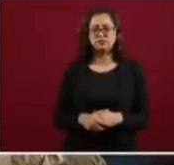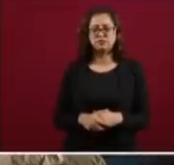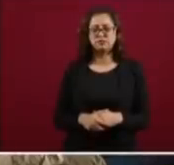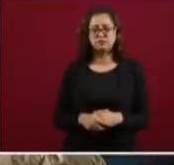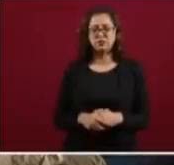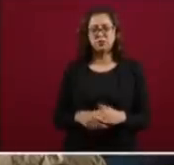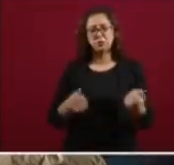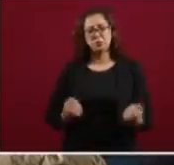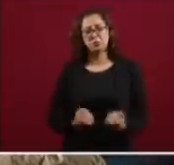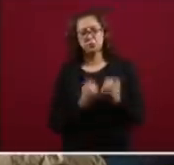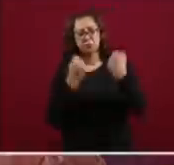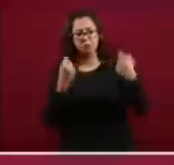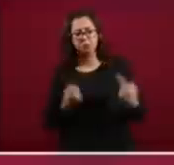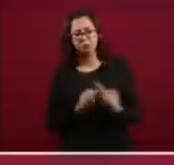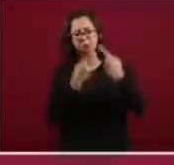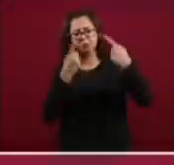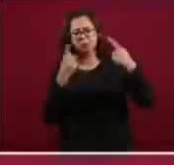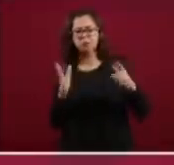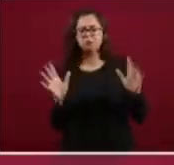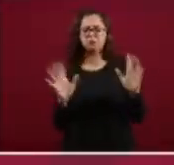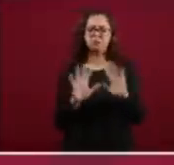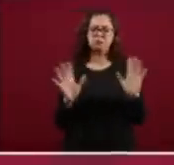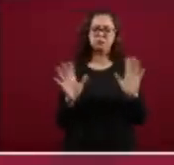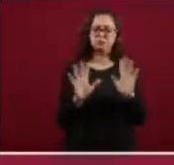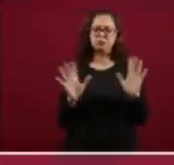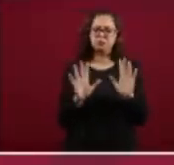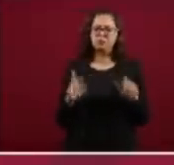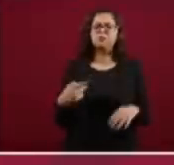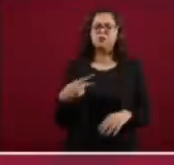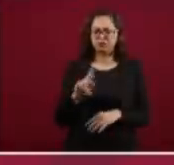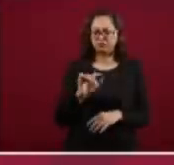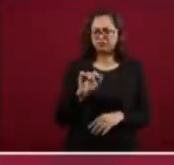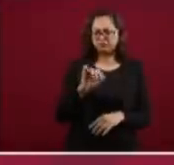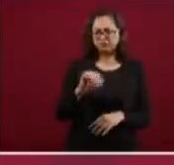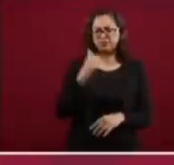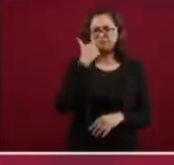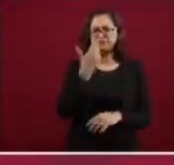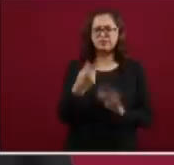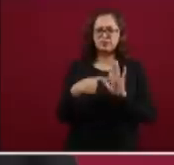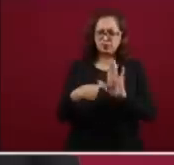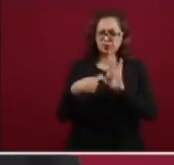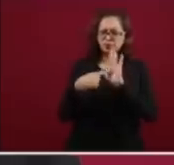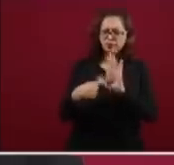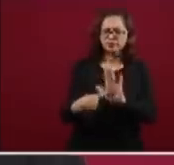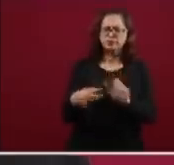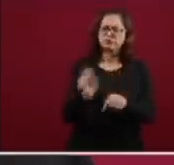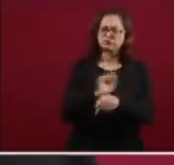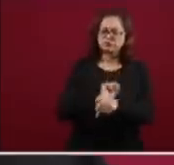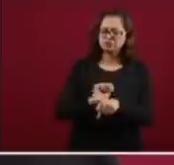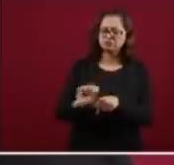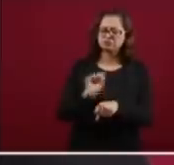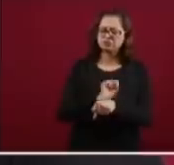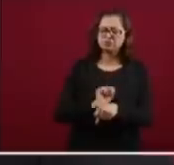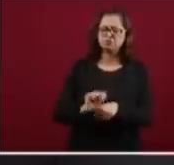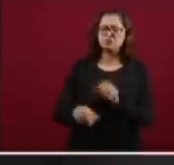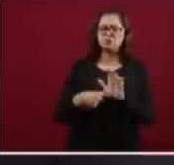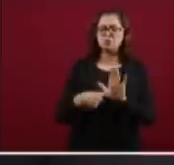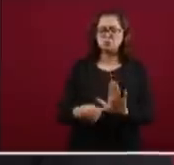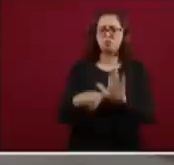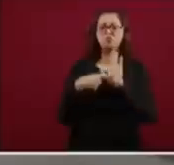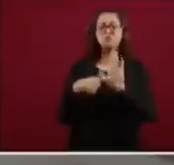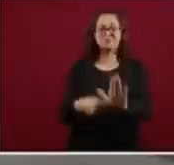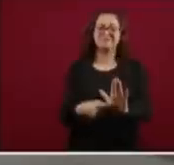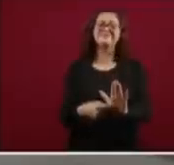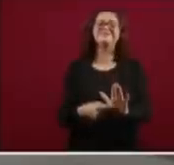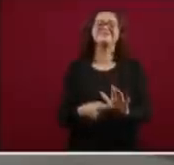confrontar pero es así como para decir suave suave suave tengan